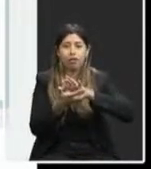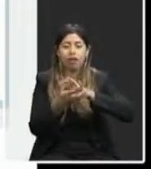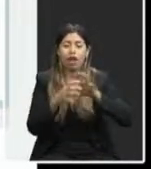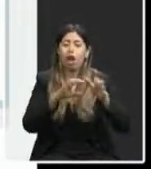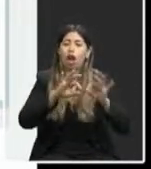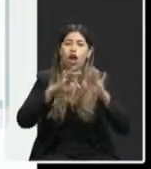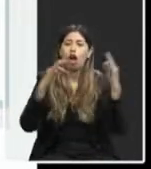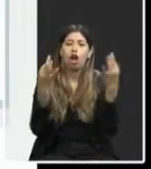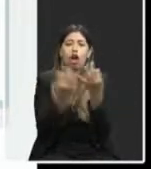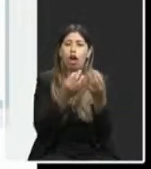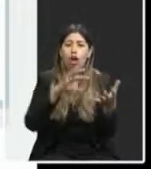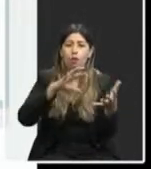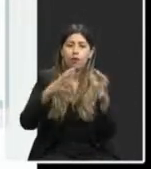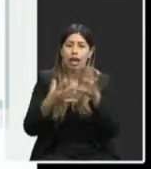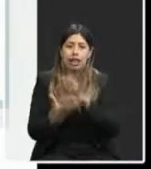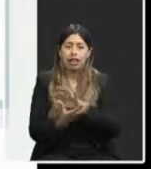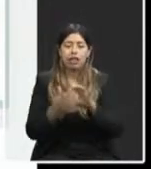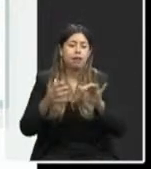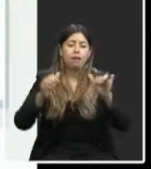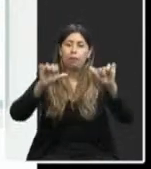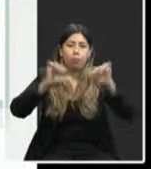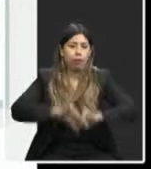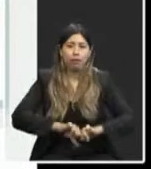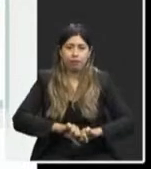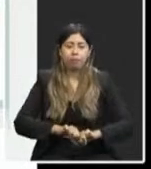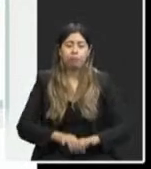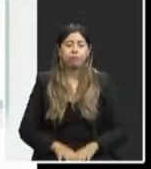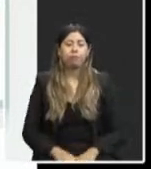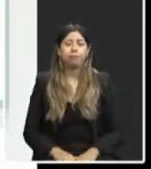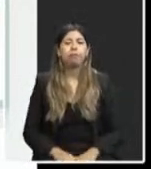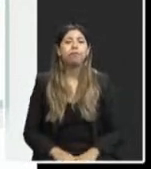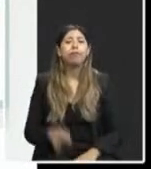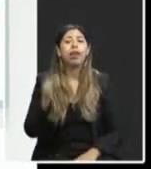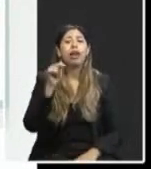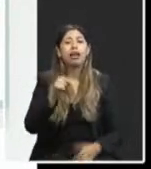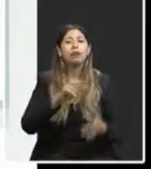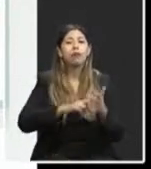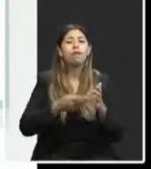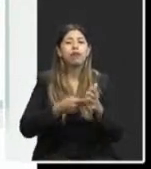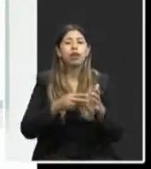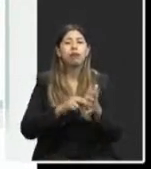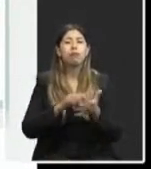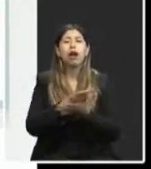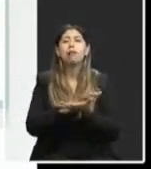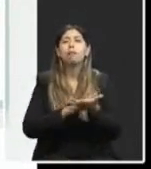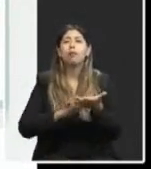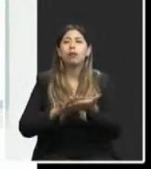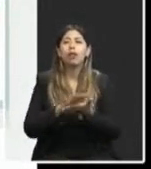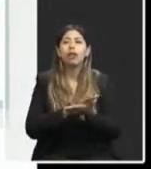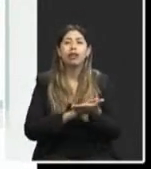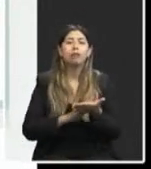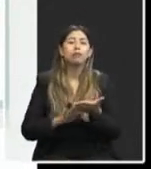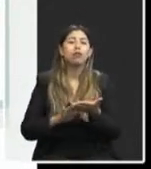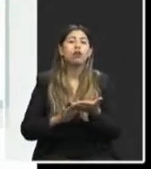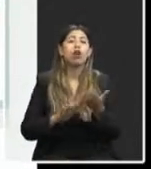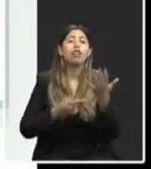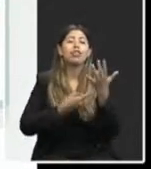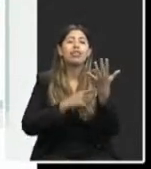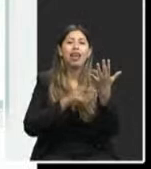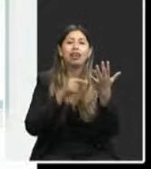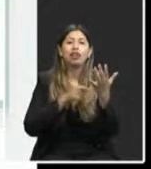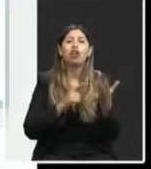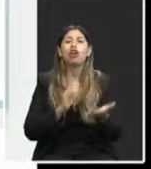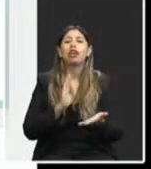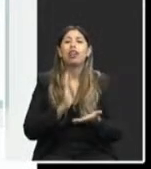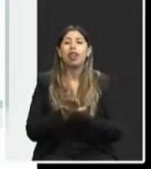Estos problemas tienen raíces, por ejemplo, en las demandas tecnológicas, por